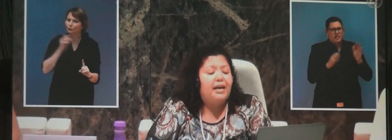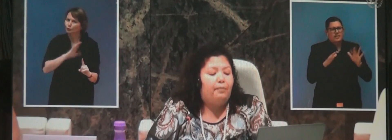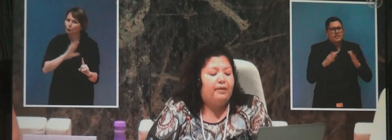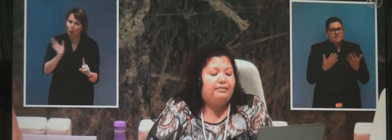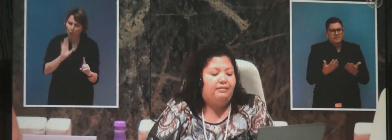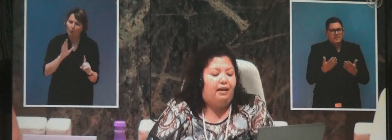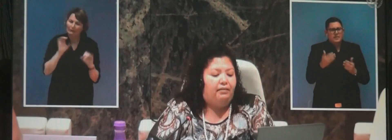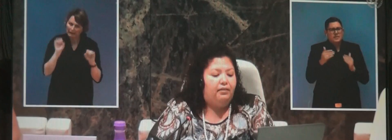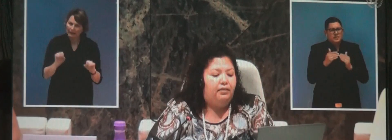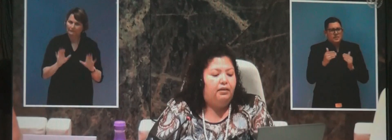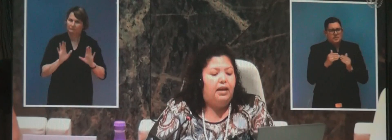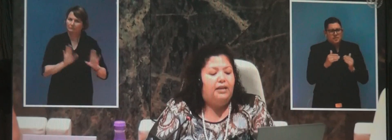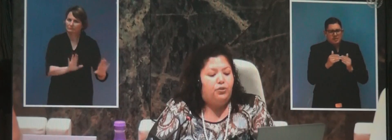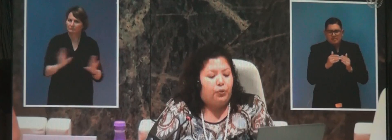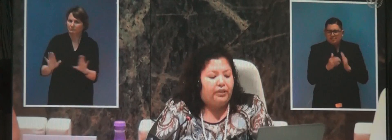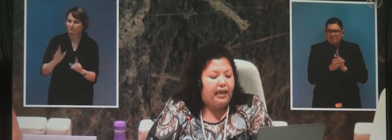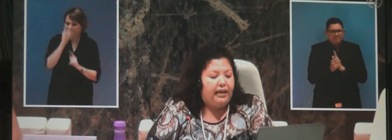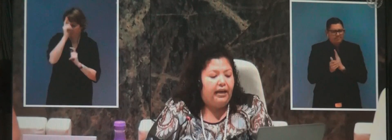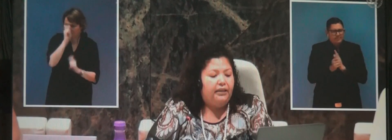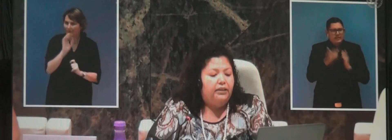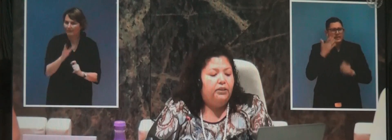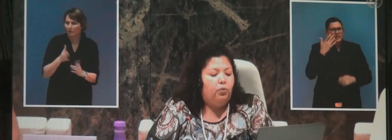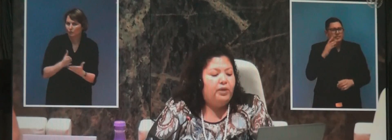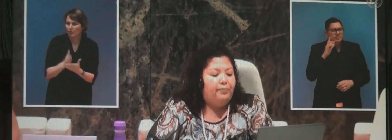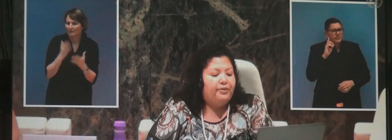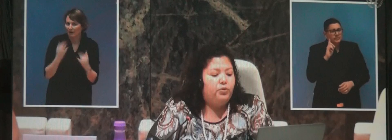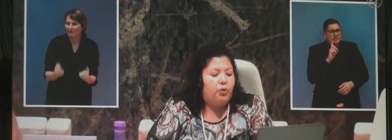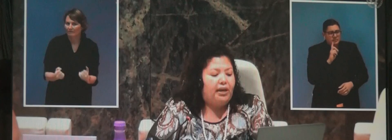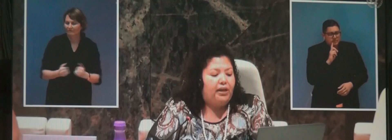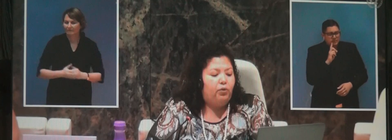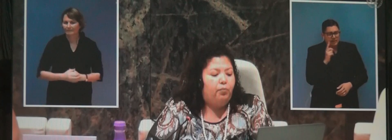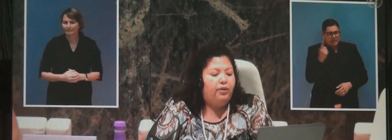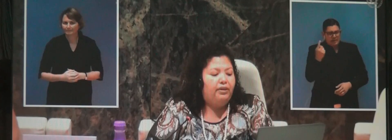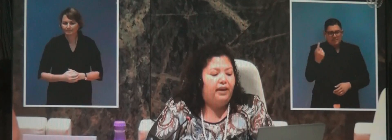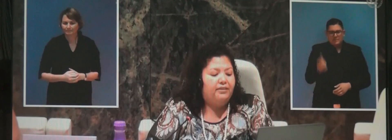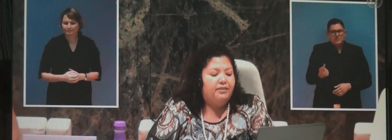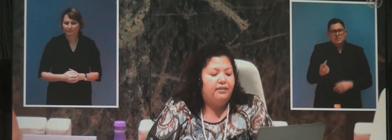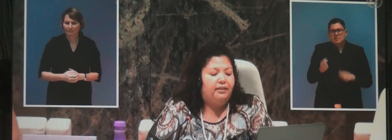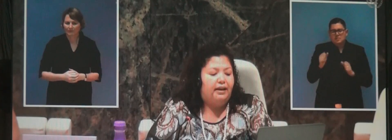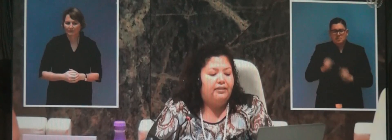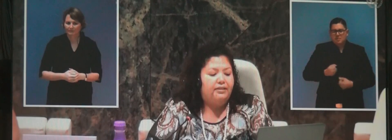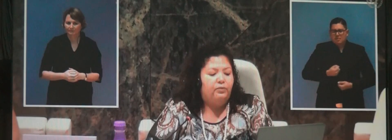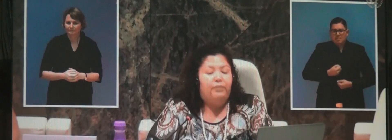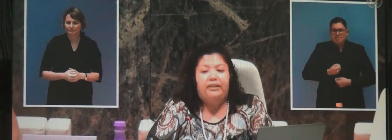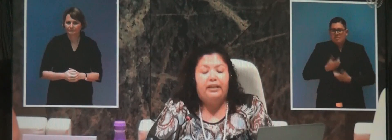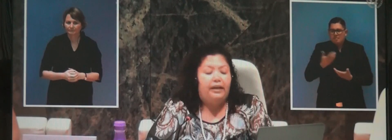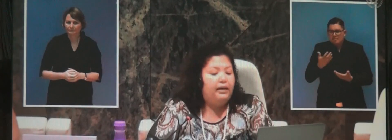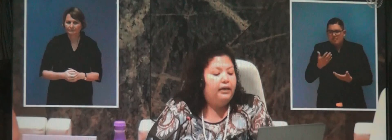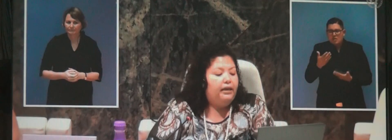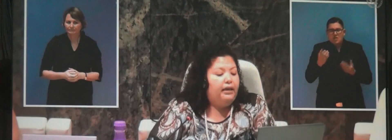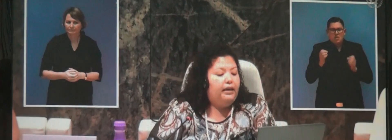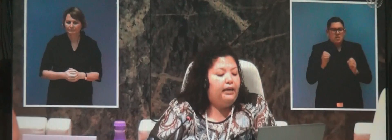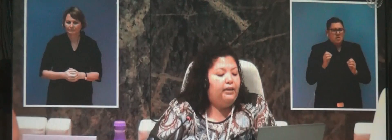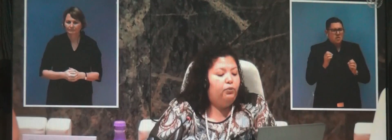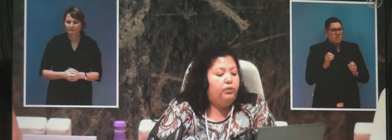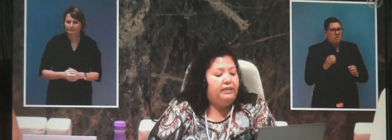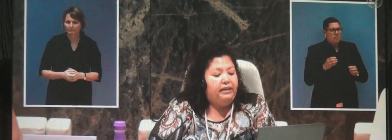de incapacidad la sordera de una persona que no puede enterarse de una manera